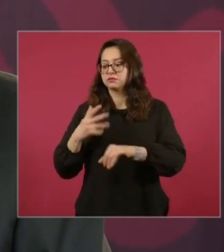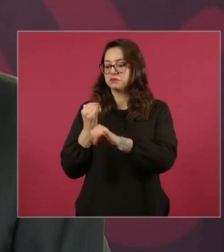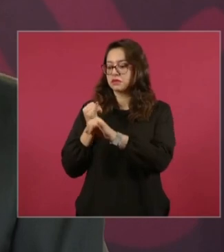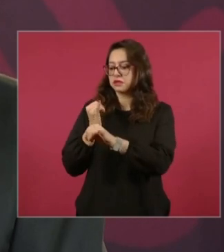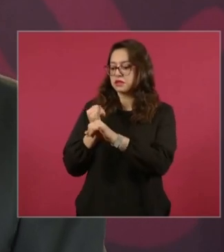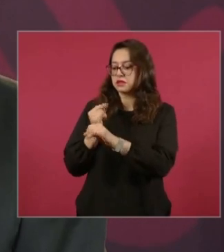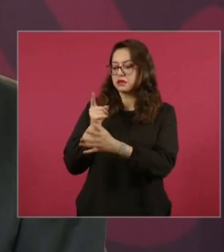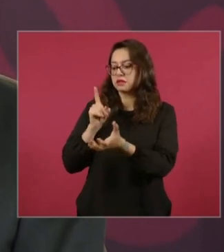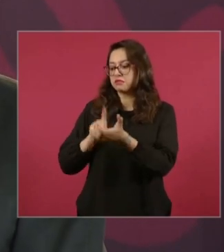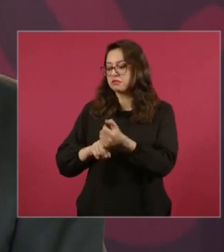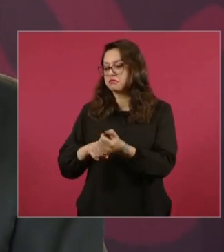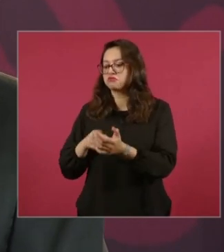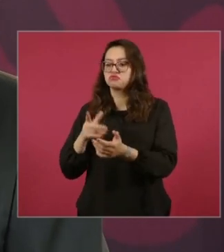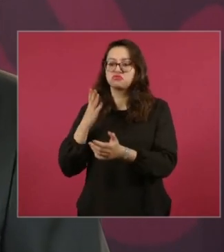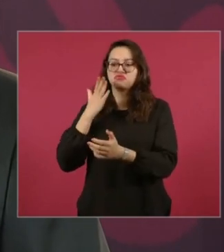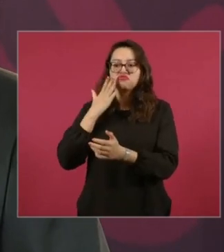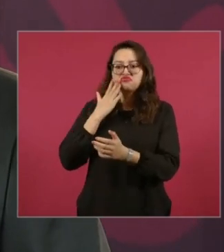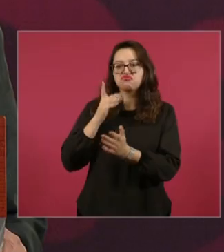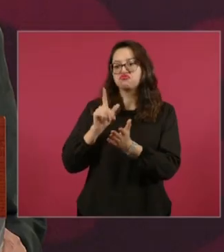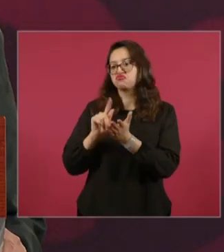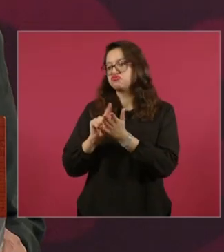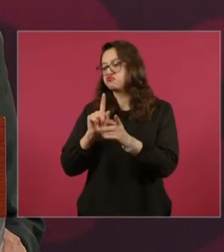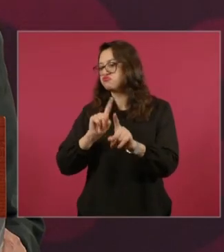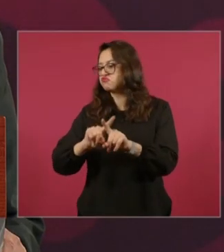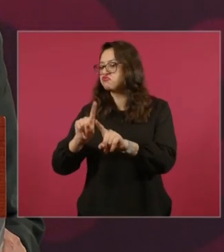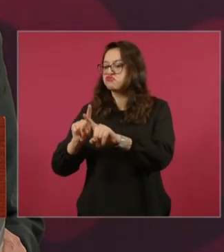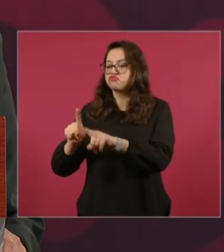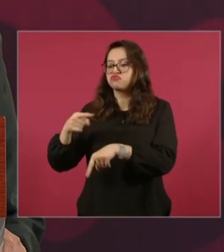muchos ciudadanos, con muchas personas,